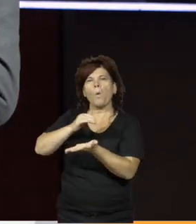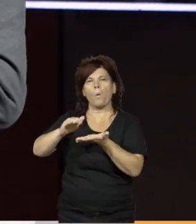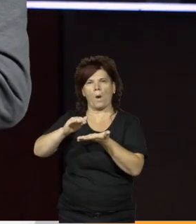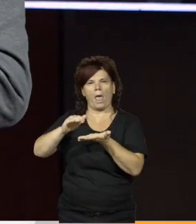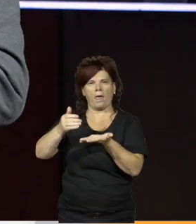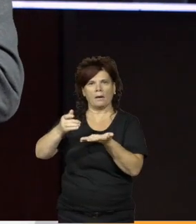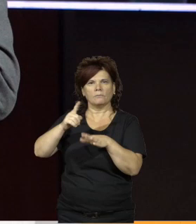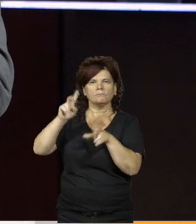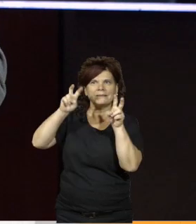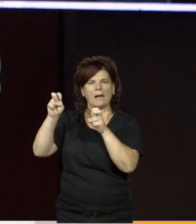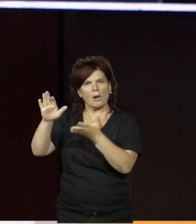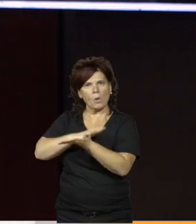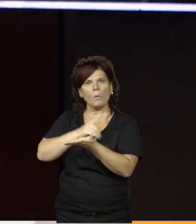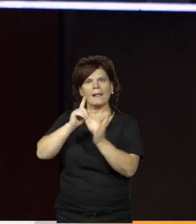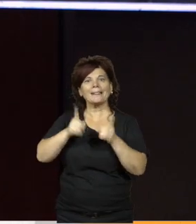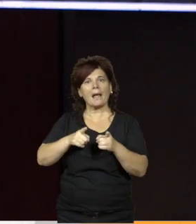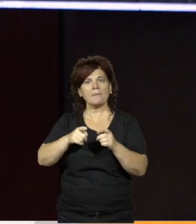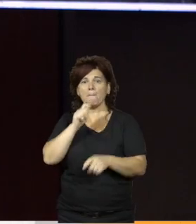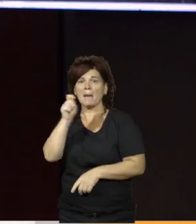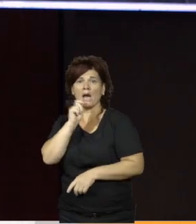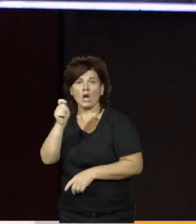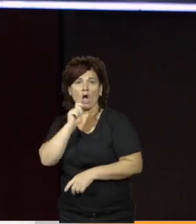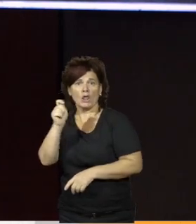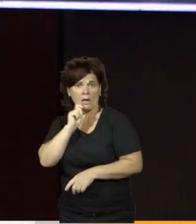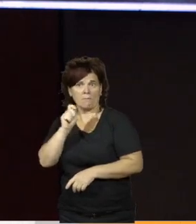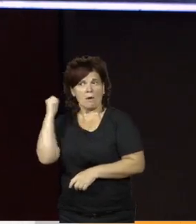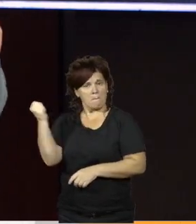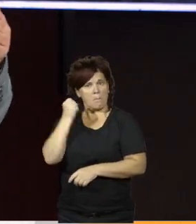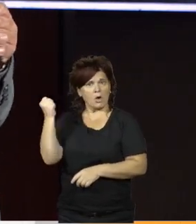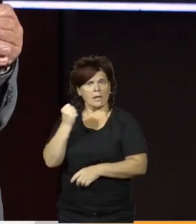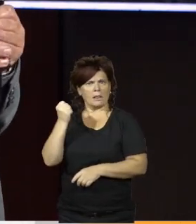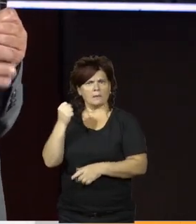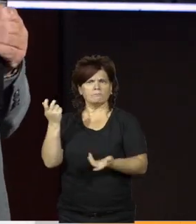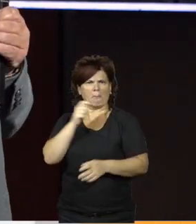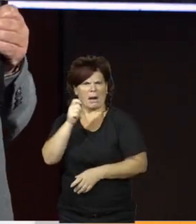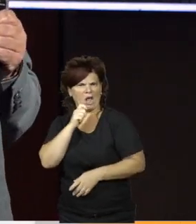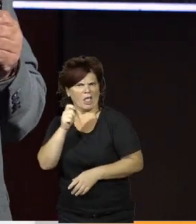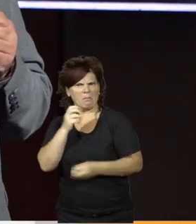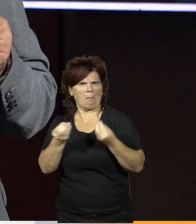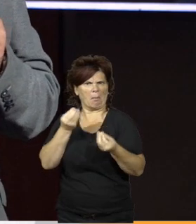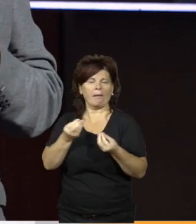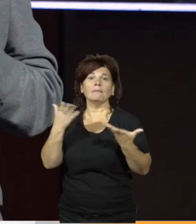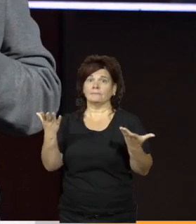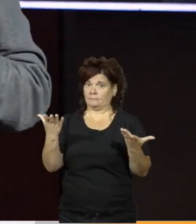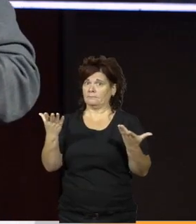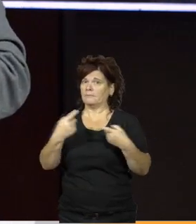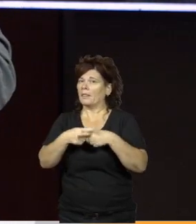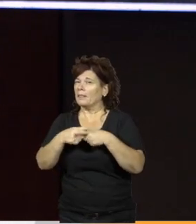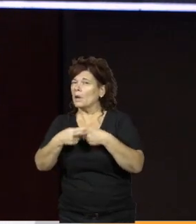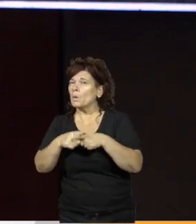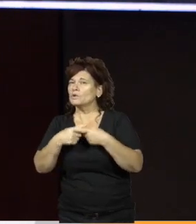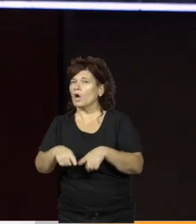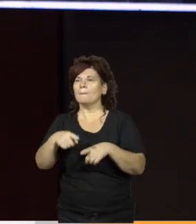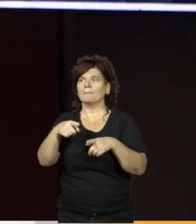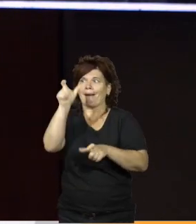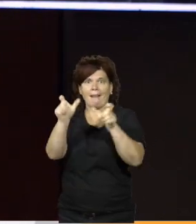muy importante, que es el periodismo. ¿Qué tiene que ver el periodismo con estas cuestiones? Es la difusión, en el conocimiento de la